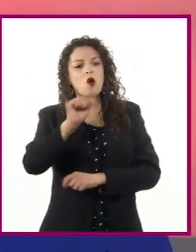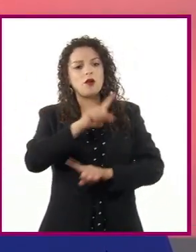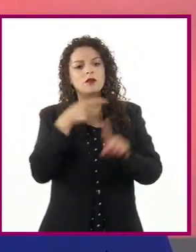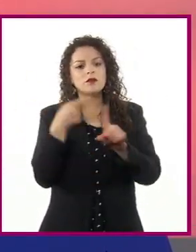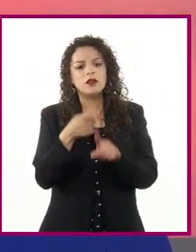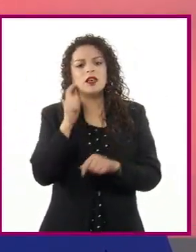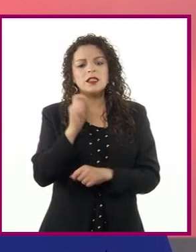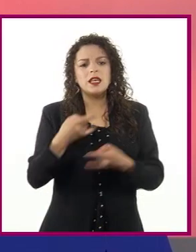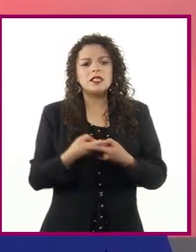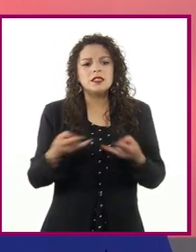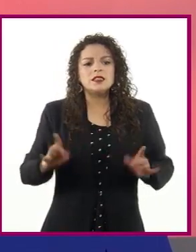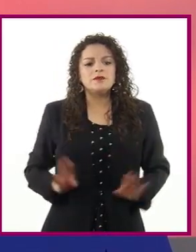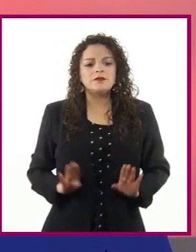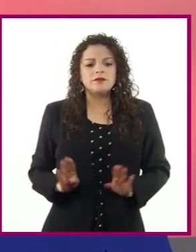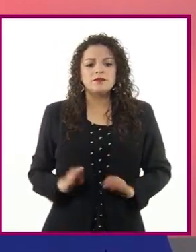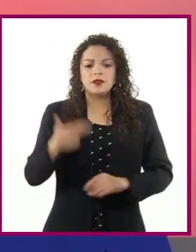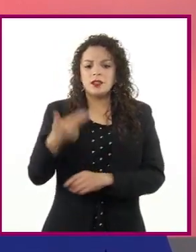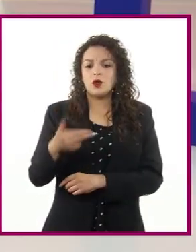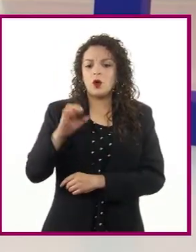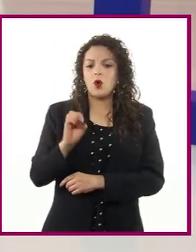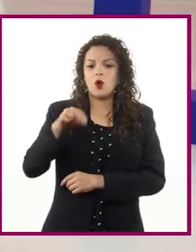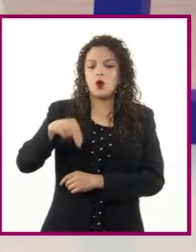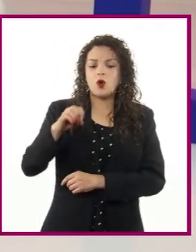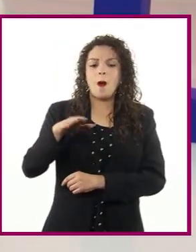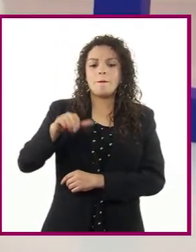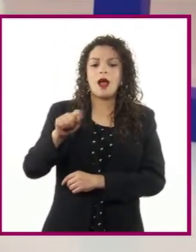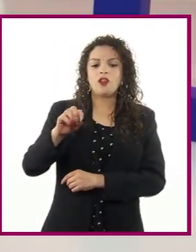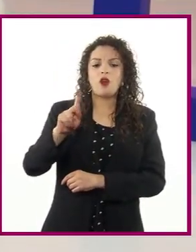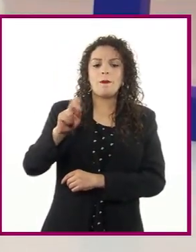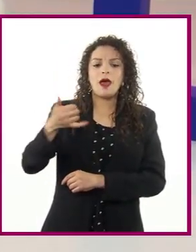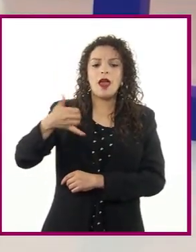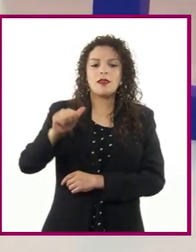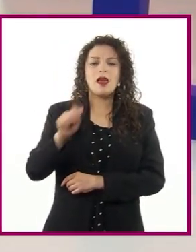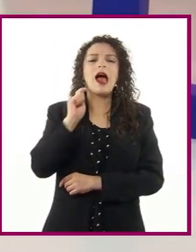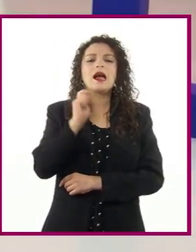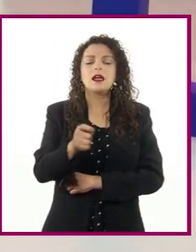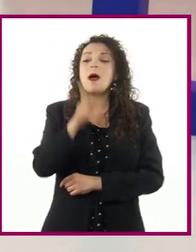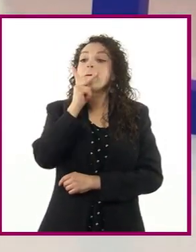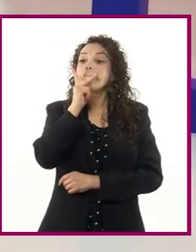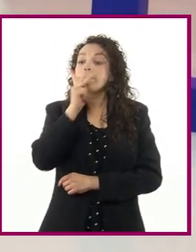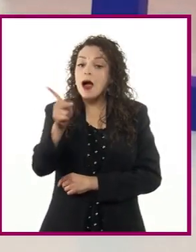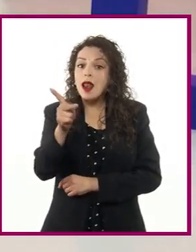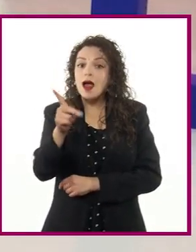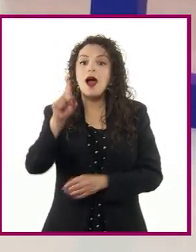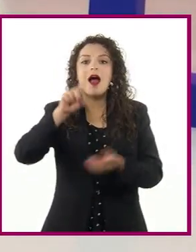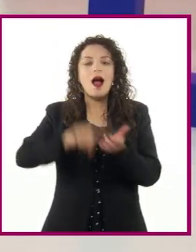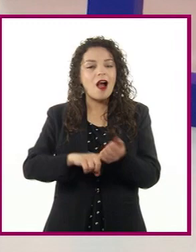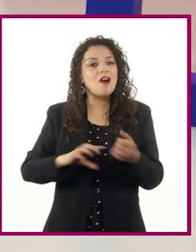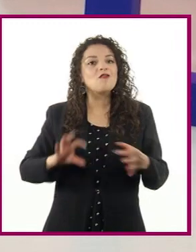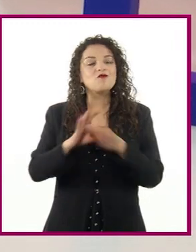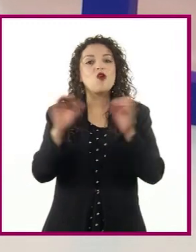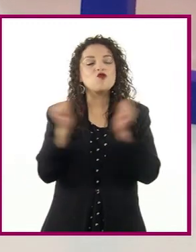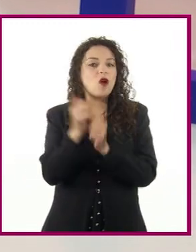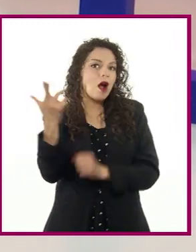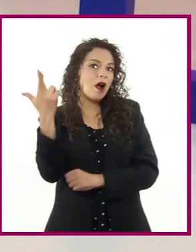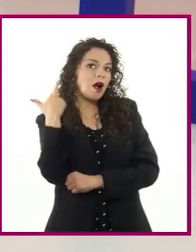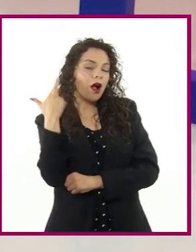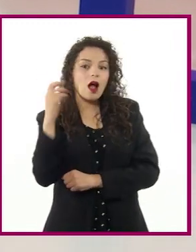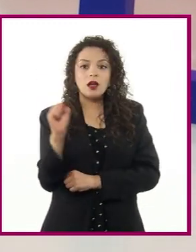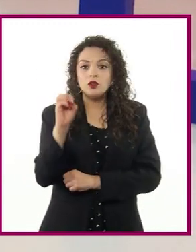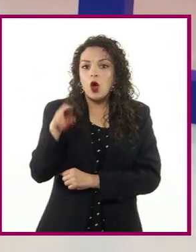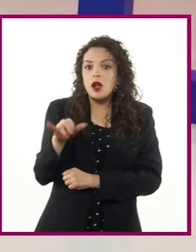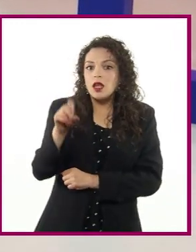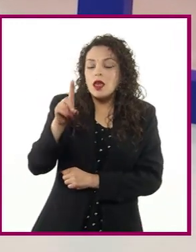de las historietas son las onomatopeyas, es decir, las palabras que representan sonidos. Digamos que son